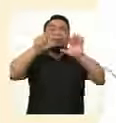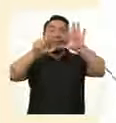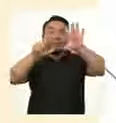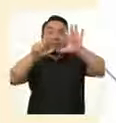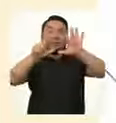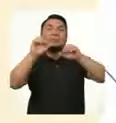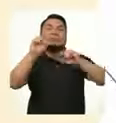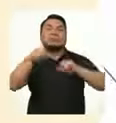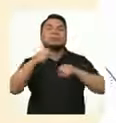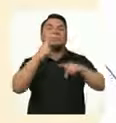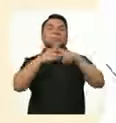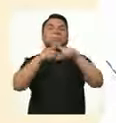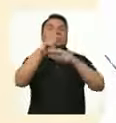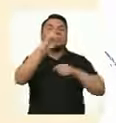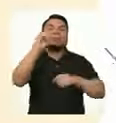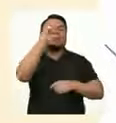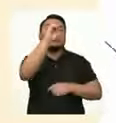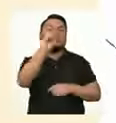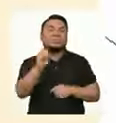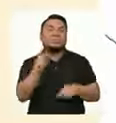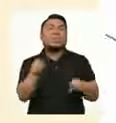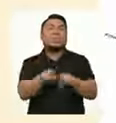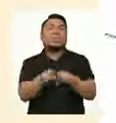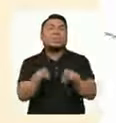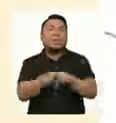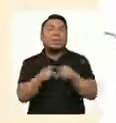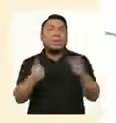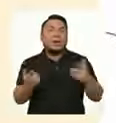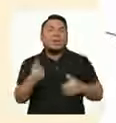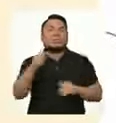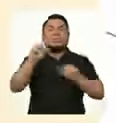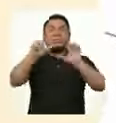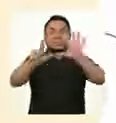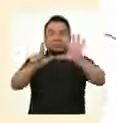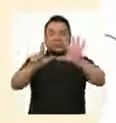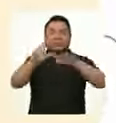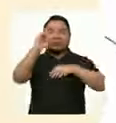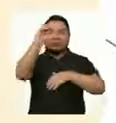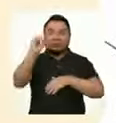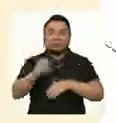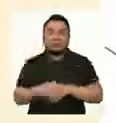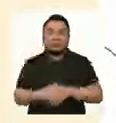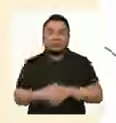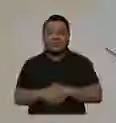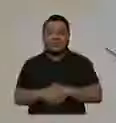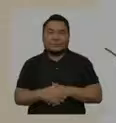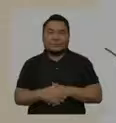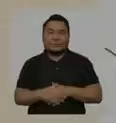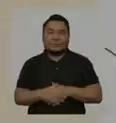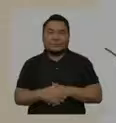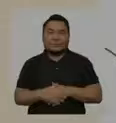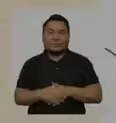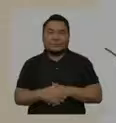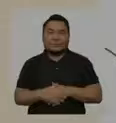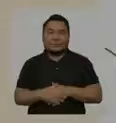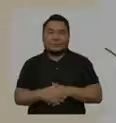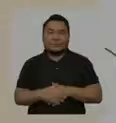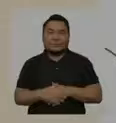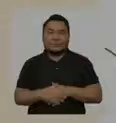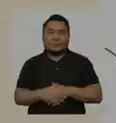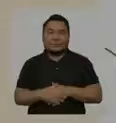centésimos por 100% es igual a 7%. 3 centésimos